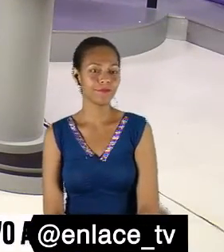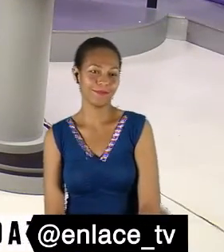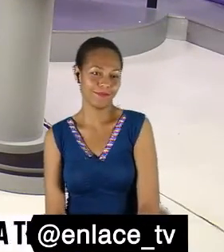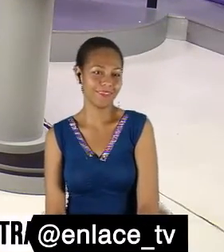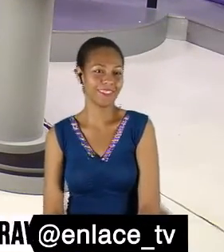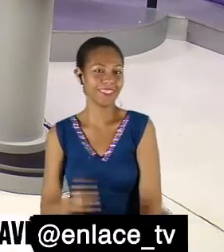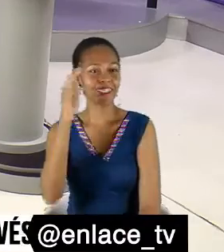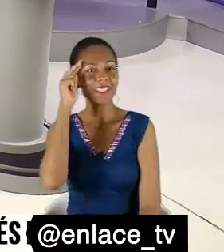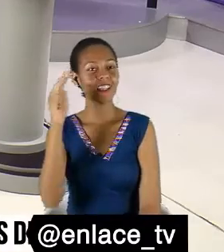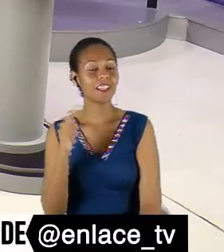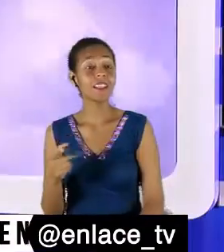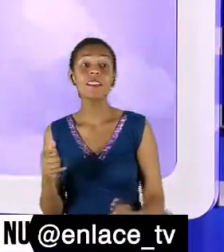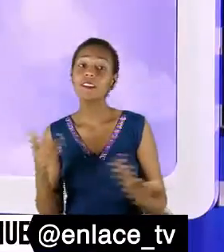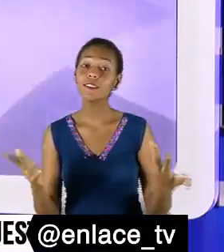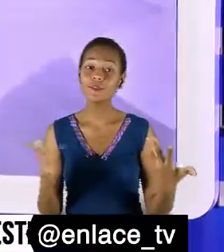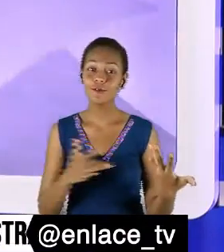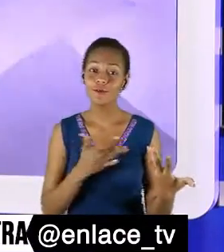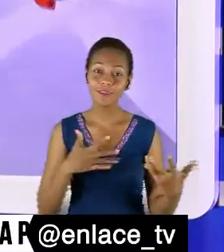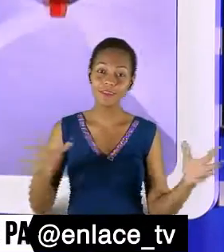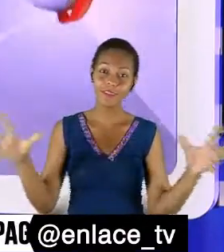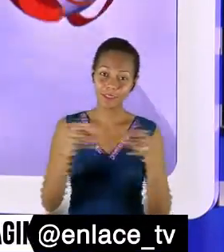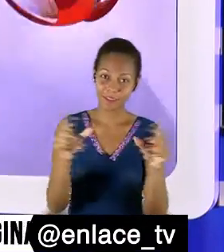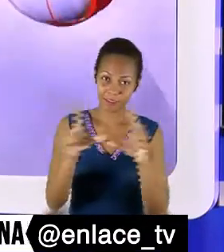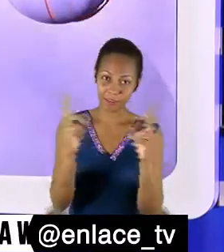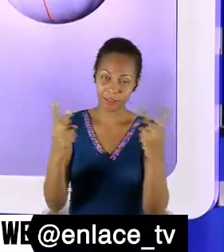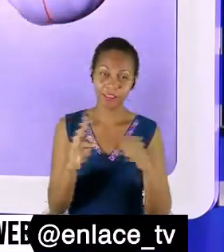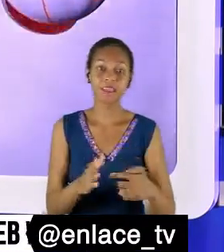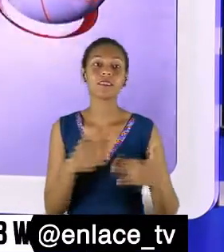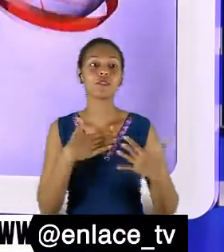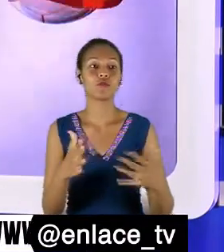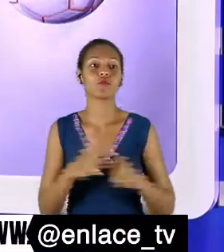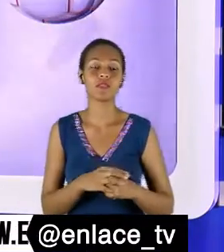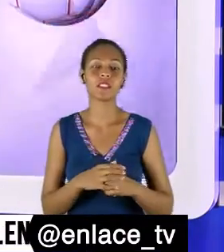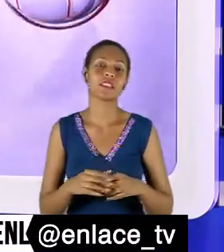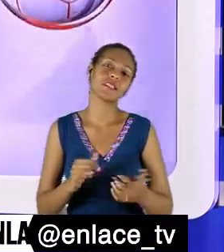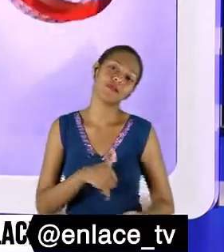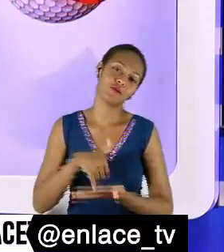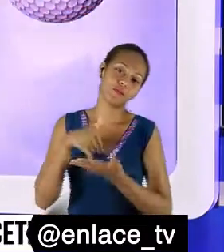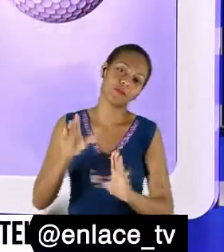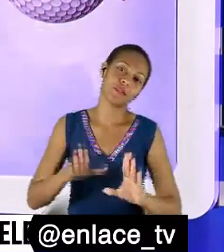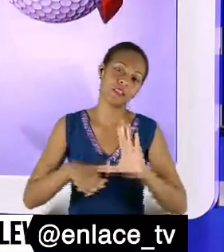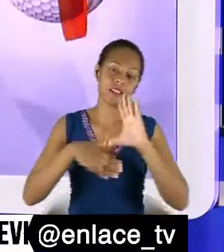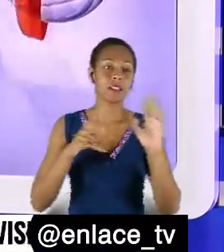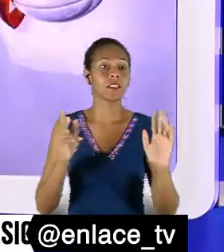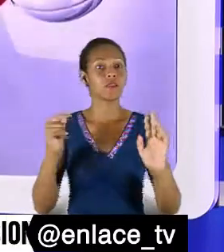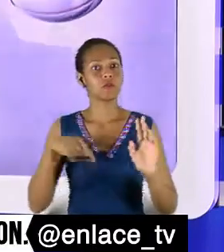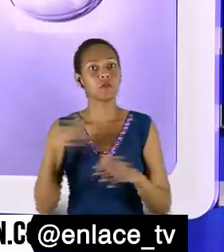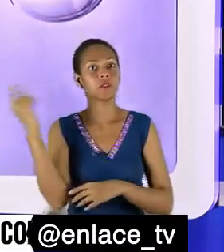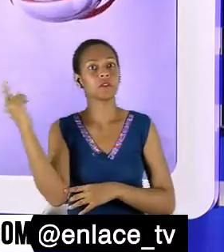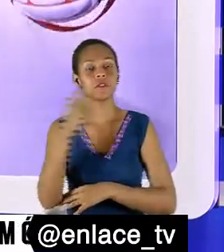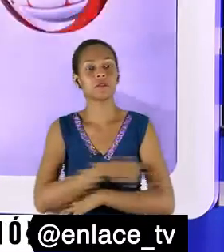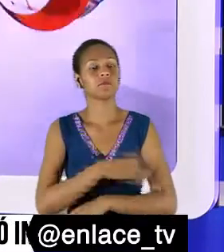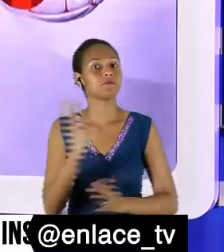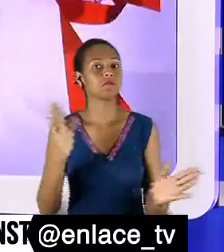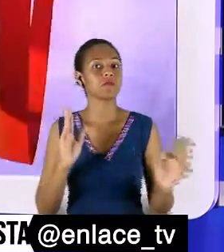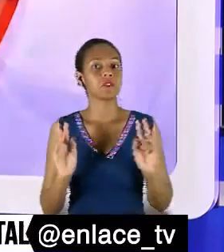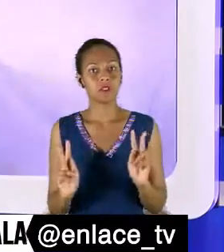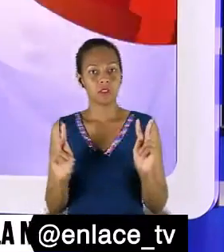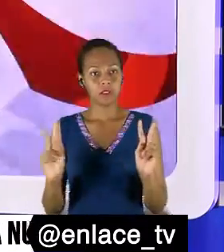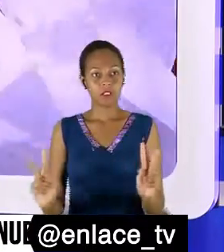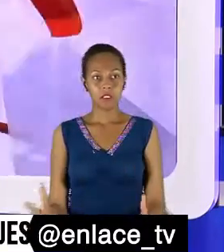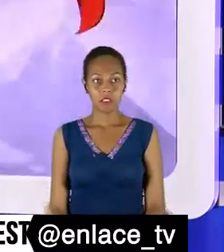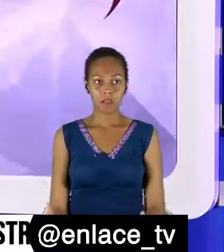para usted, para todos los televidentes. Día de descanso en la Copa América, pero la información no se detiene. ¿Por qué? Porque mañana